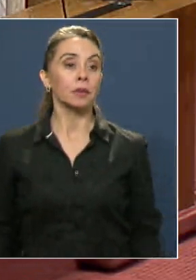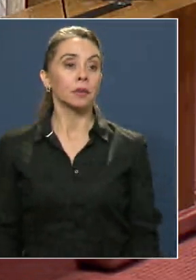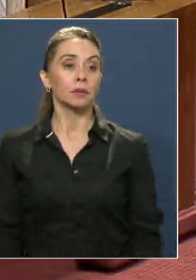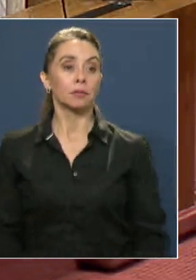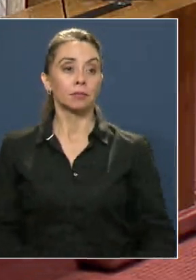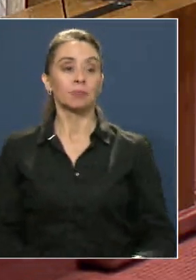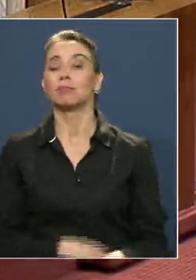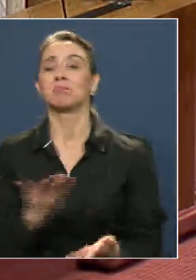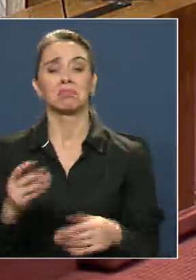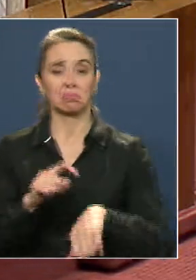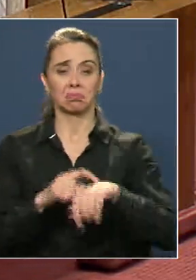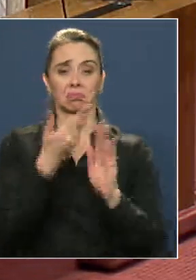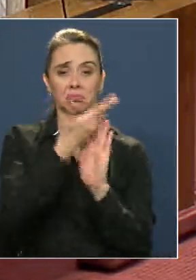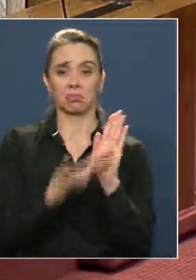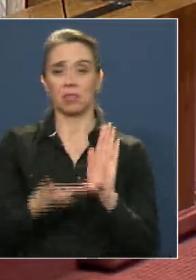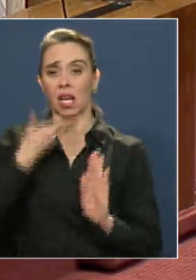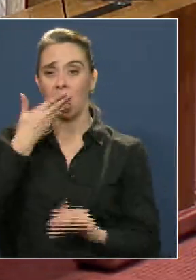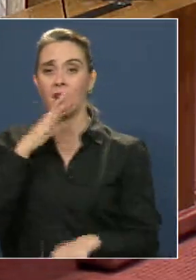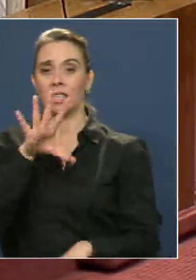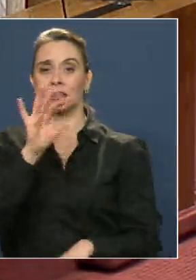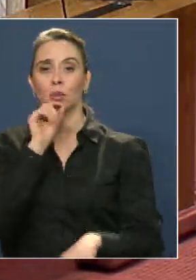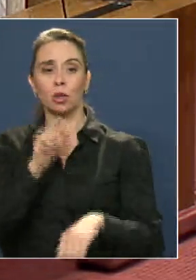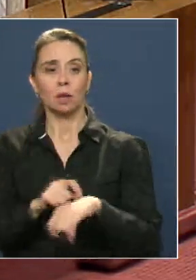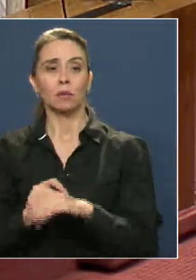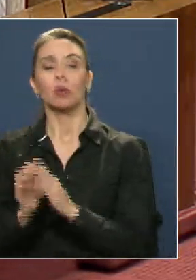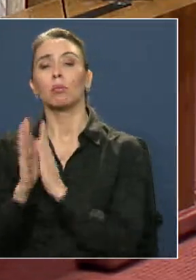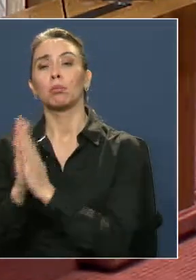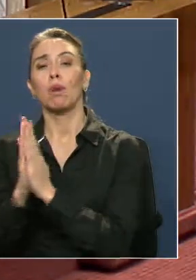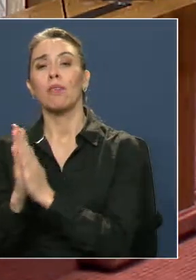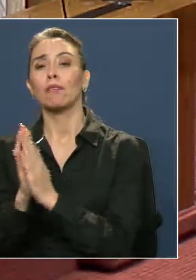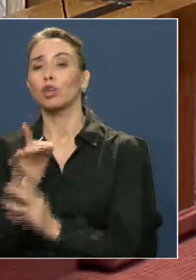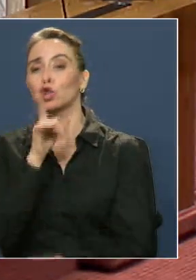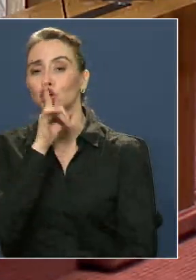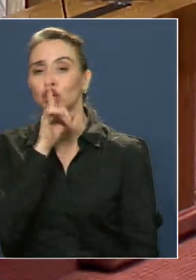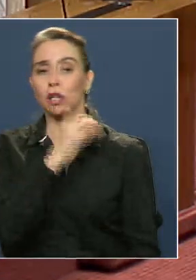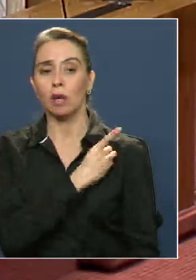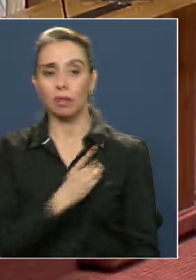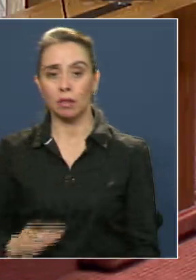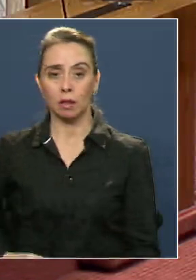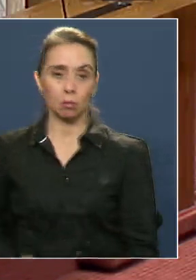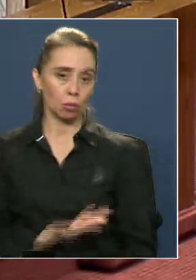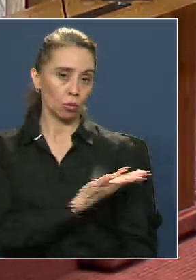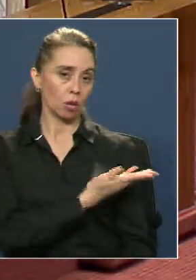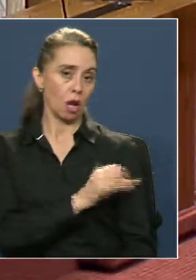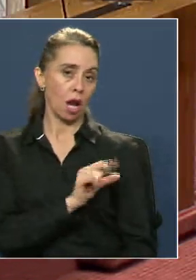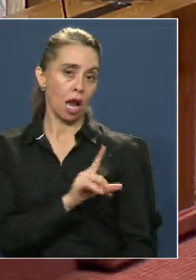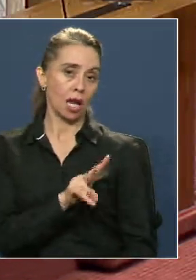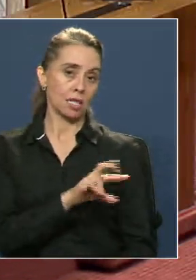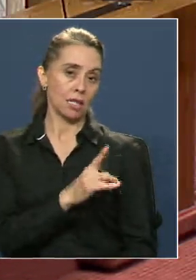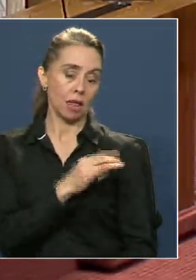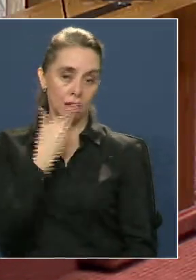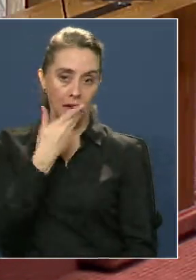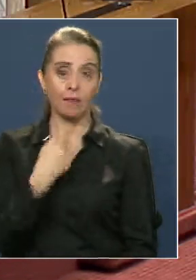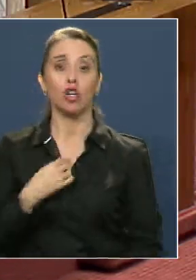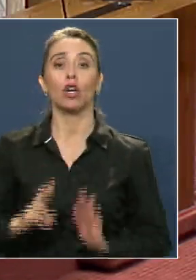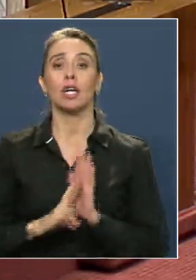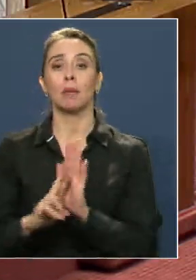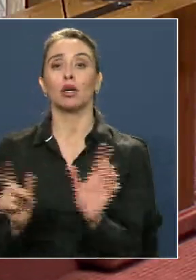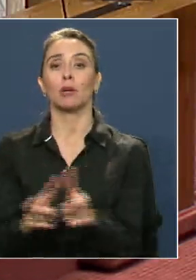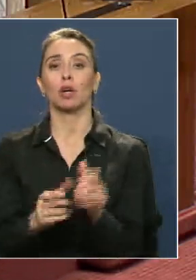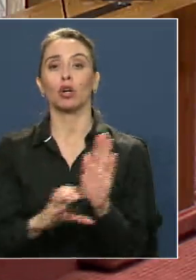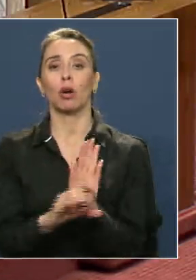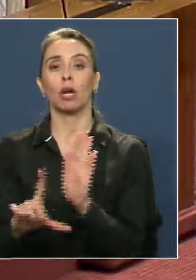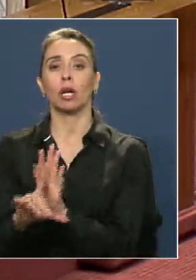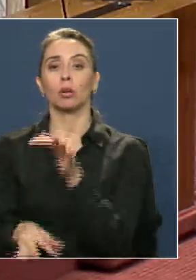Esto no dura más de 50 minutos. Por favor, pido silencio. Diputado Alessandri tiene la palabra. En representación de la Comisión de